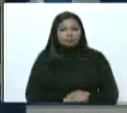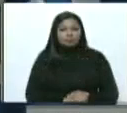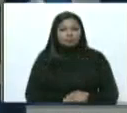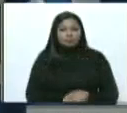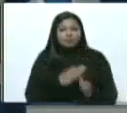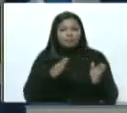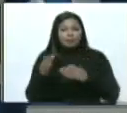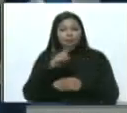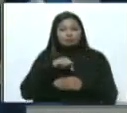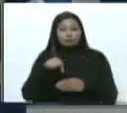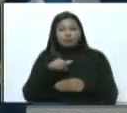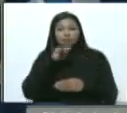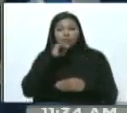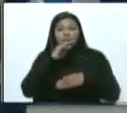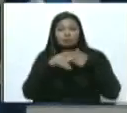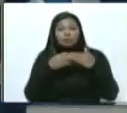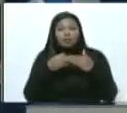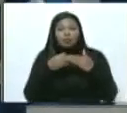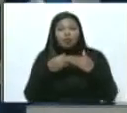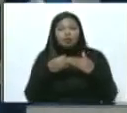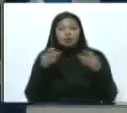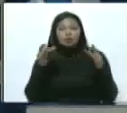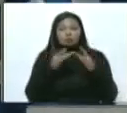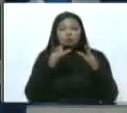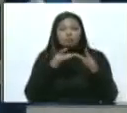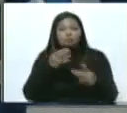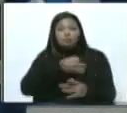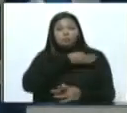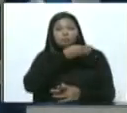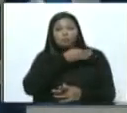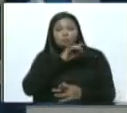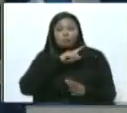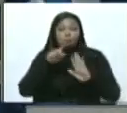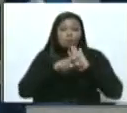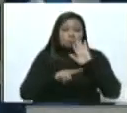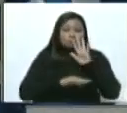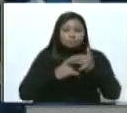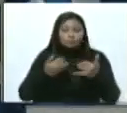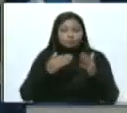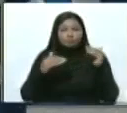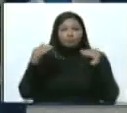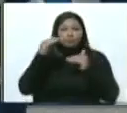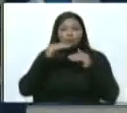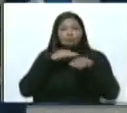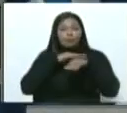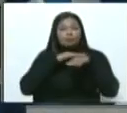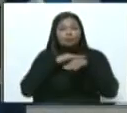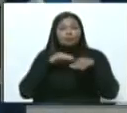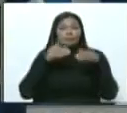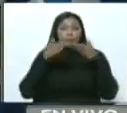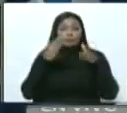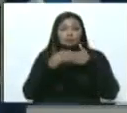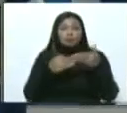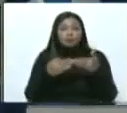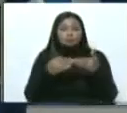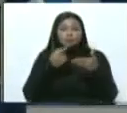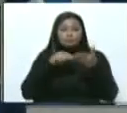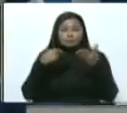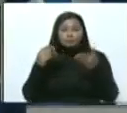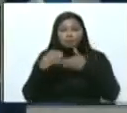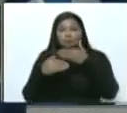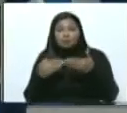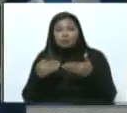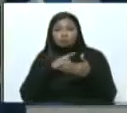aparte de lo que hemos informado a través de nuestras redes sociales, hemos dado instrucciones a los fiscales superiores del Ministerio Público, por escrito le hemos